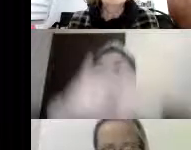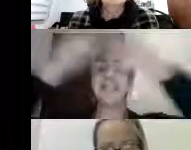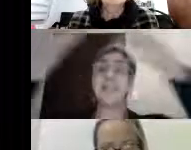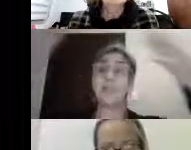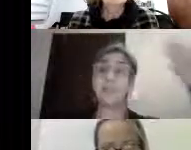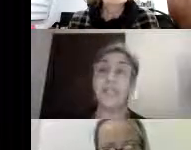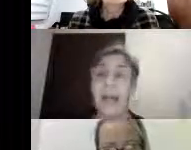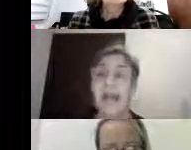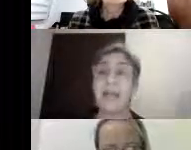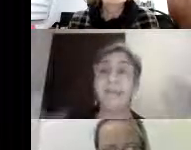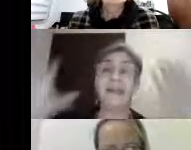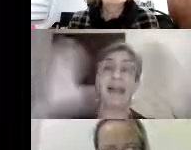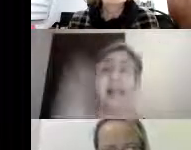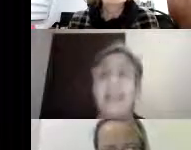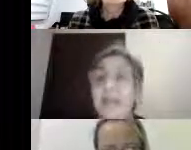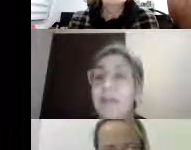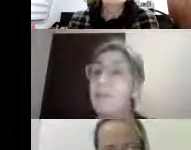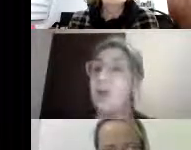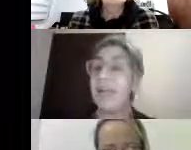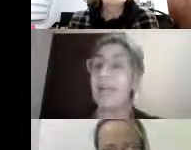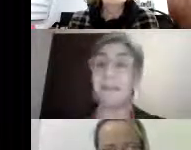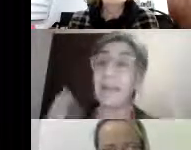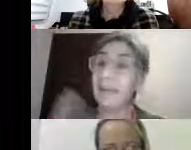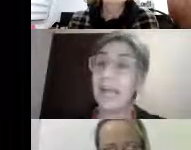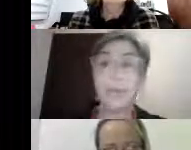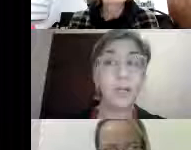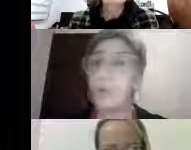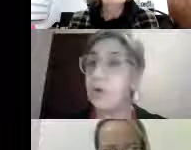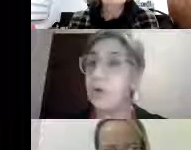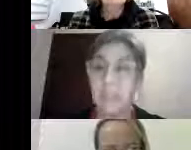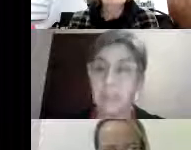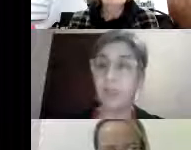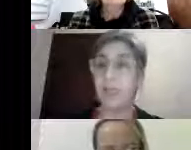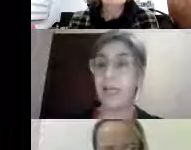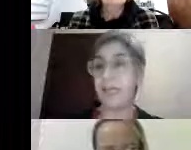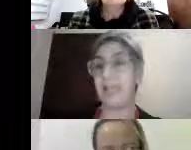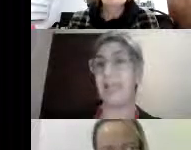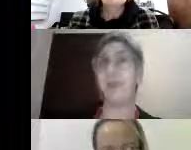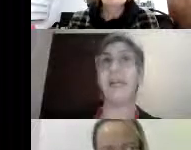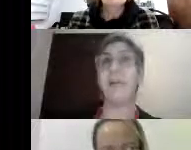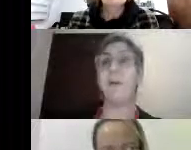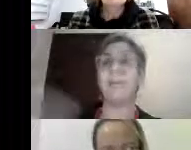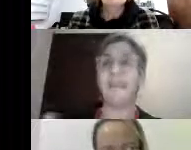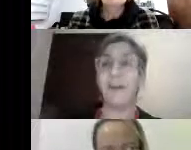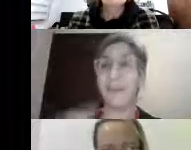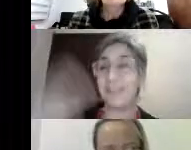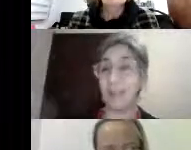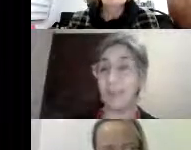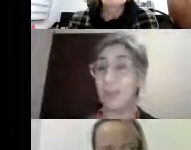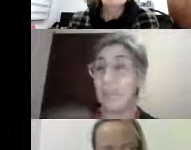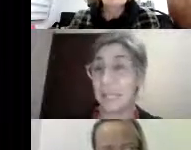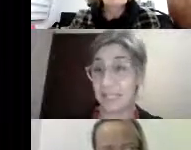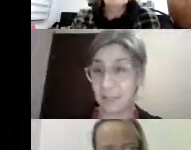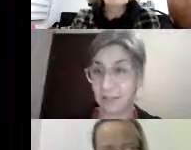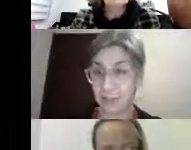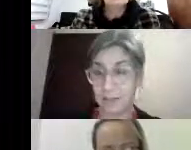vamos de esa teoría a la vida real, vemos que la vida real no es lo que la probabilidad o la